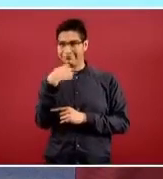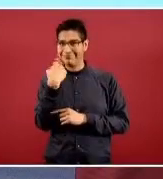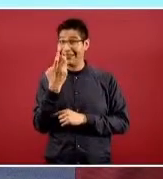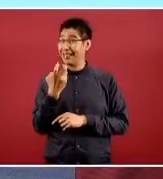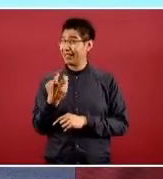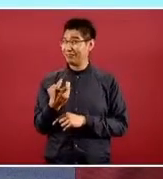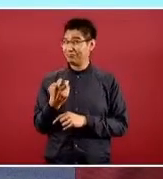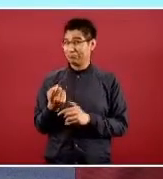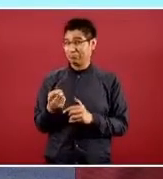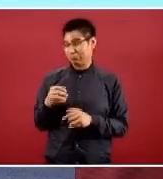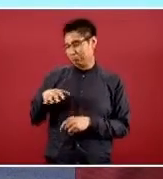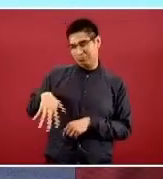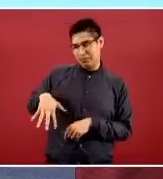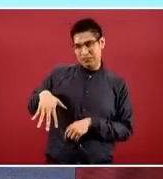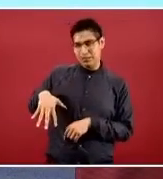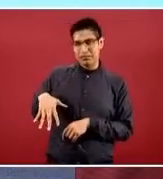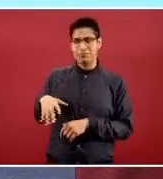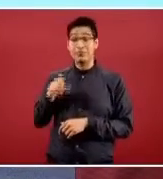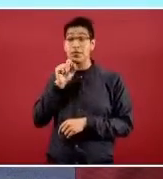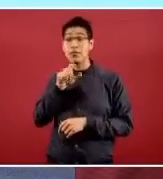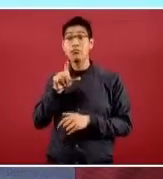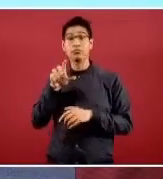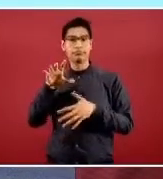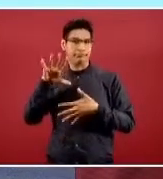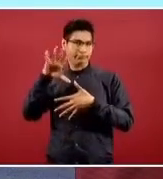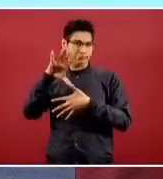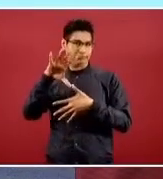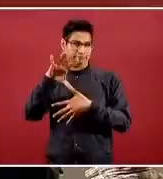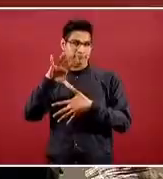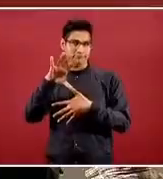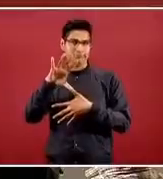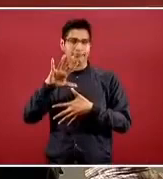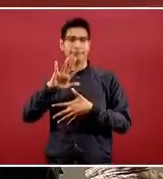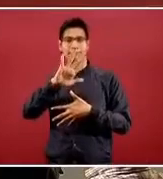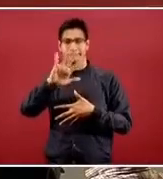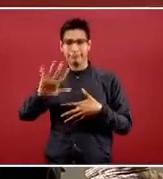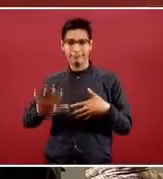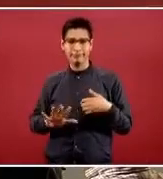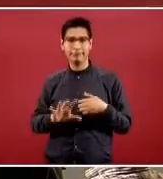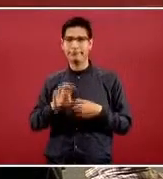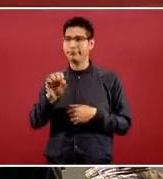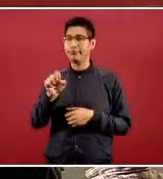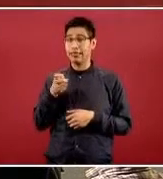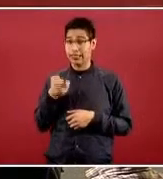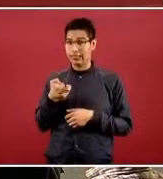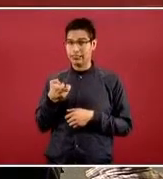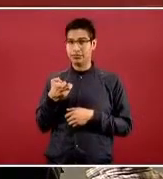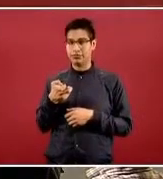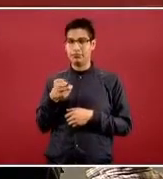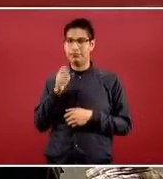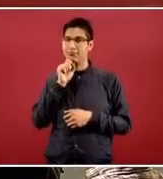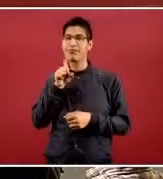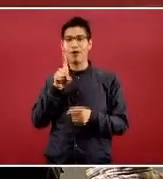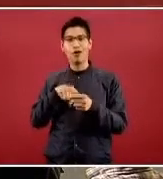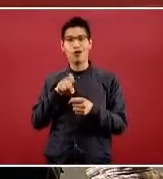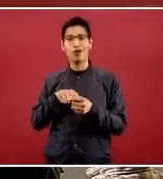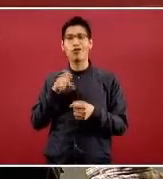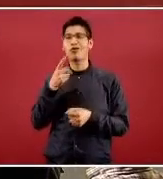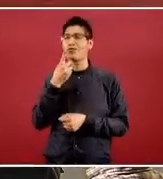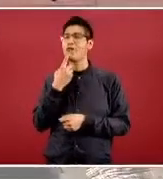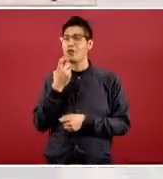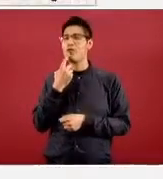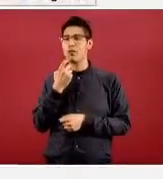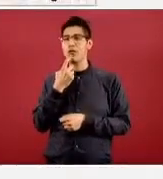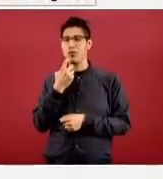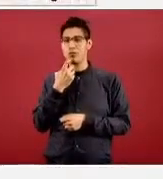el continente americano, donde se suman todos los países de la región de la OMS de las Américas, que es precisamente el color rojo que vemos en la parte